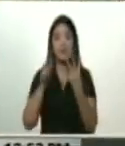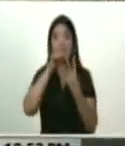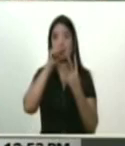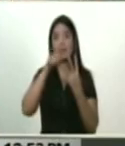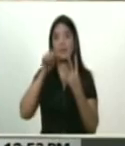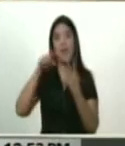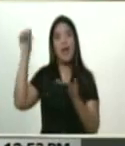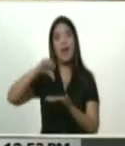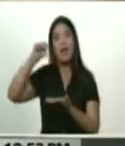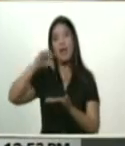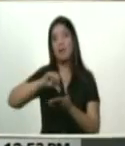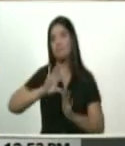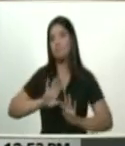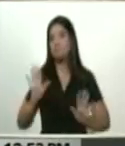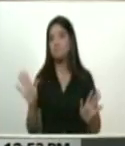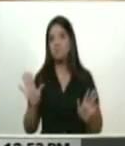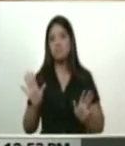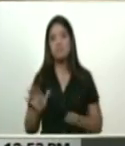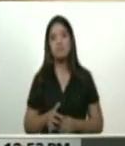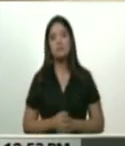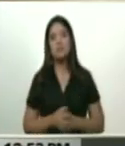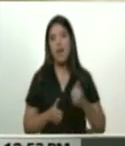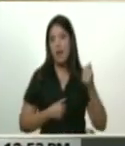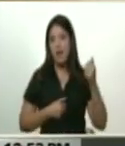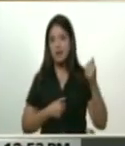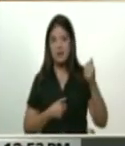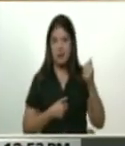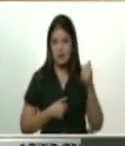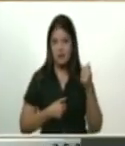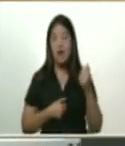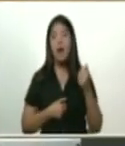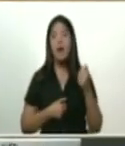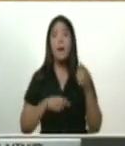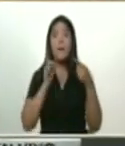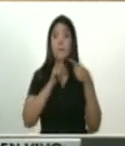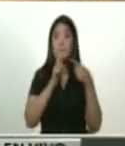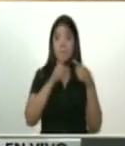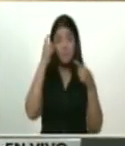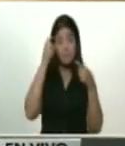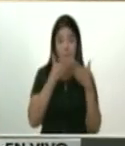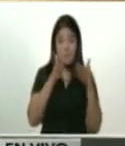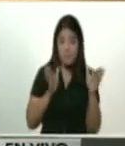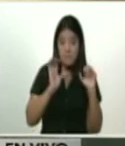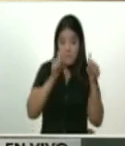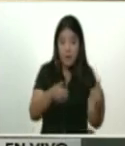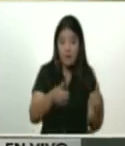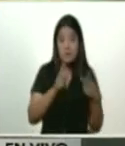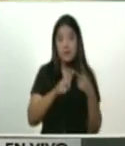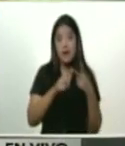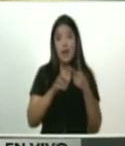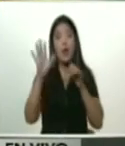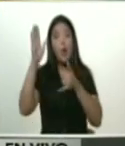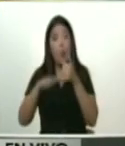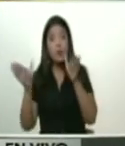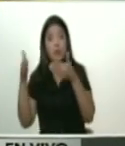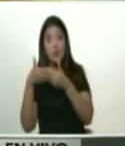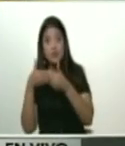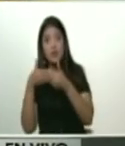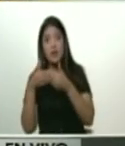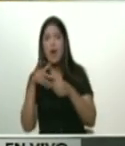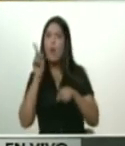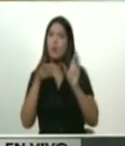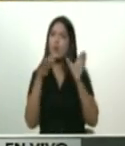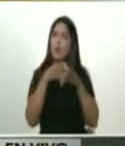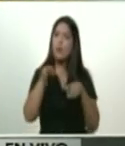salsa y a la música caribeña. El concierto de apertura, el concierto de cierre, los conciertos de los